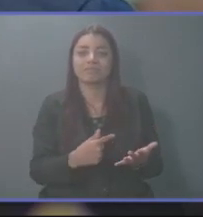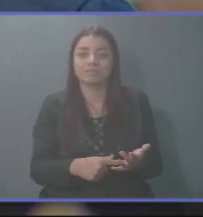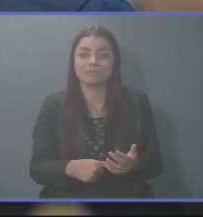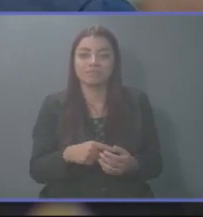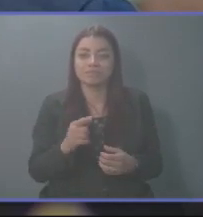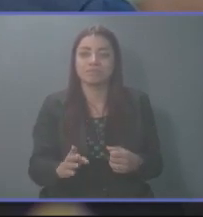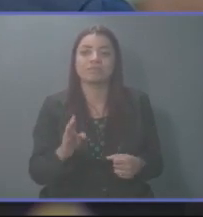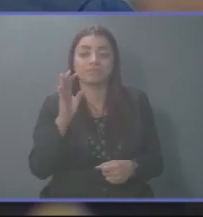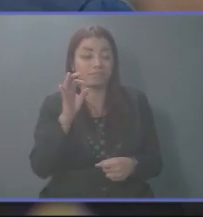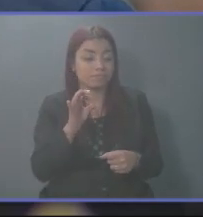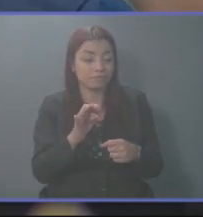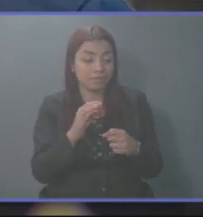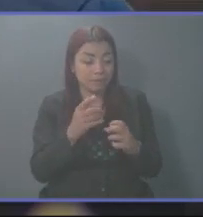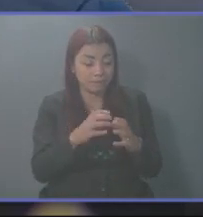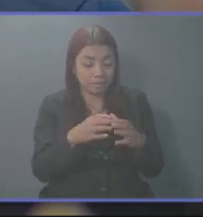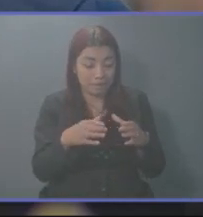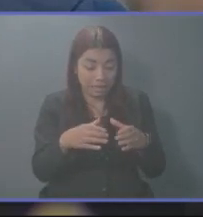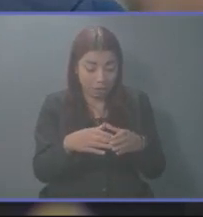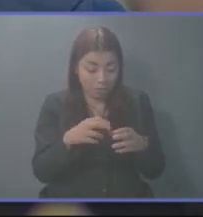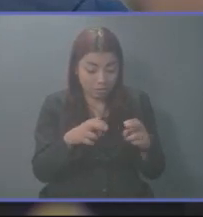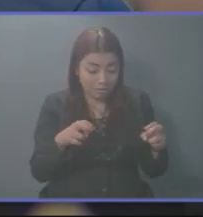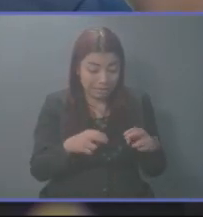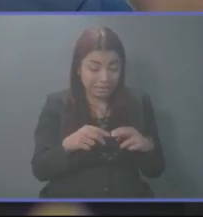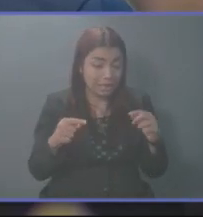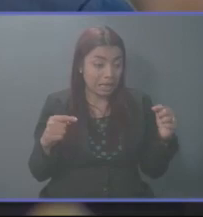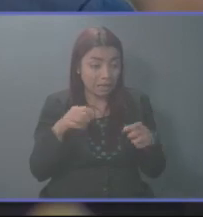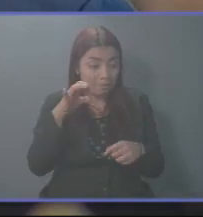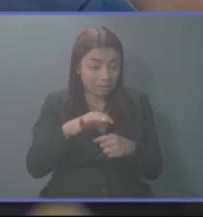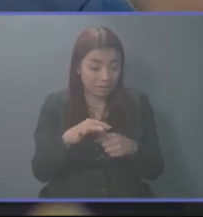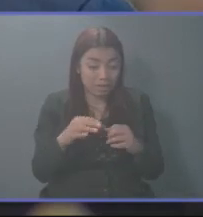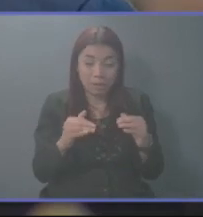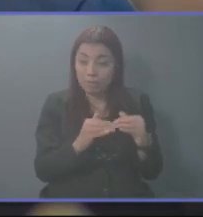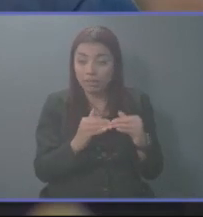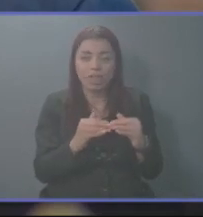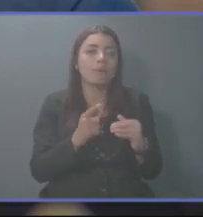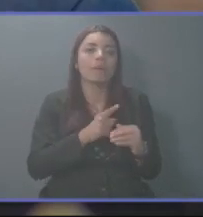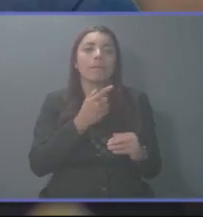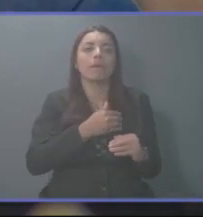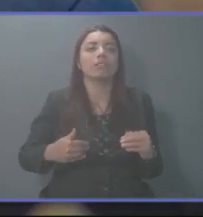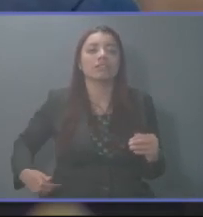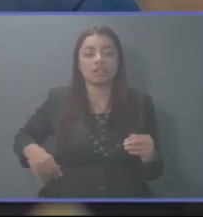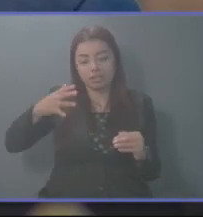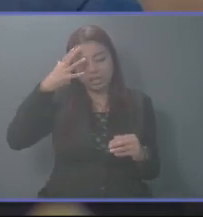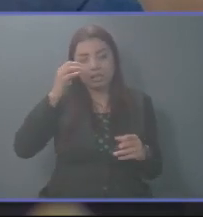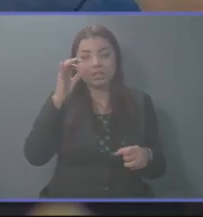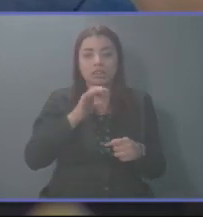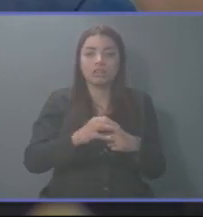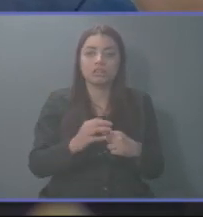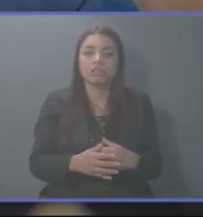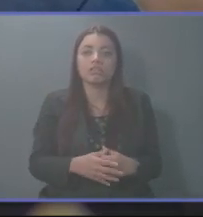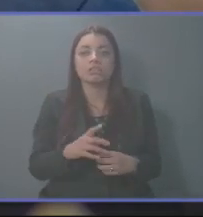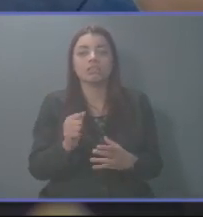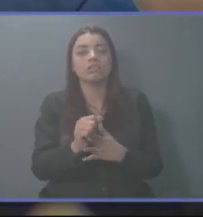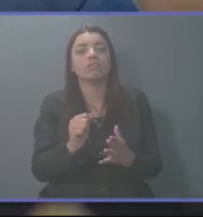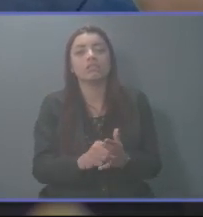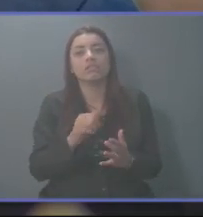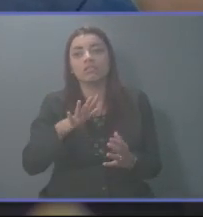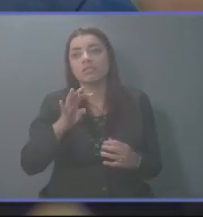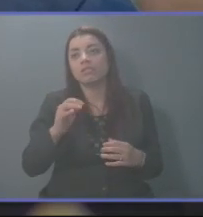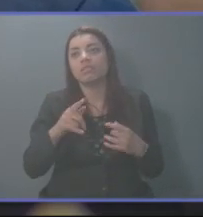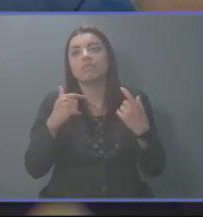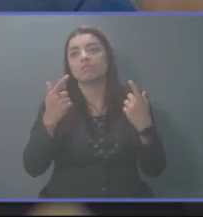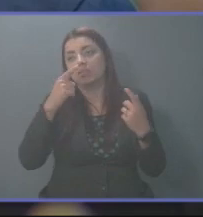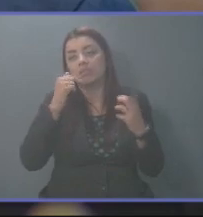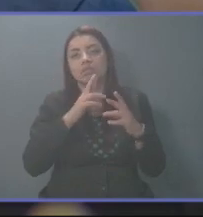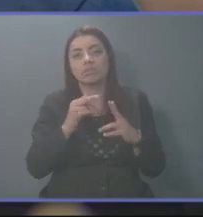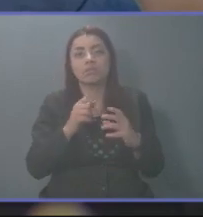tendrá voto de calidad. Cierro comillas. Respecto al artículo 154, debido a haberse solventado la